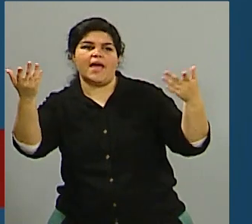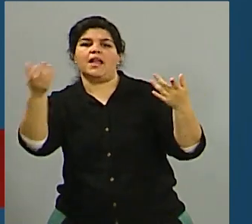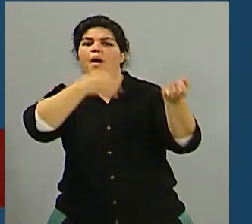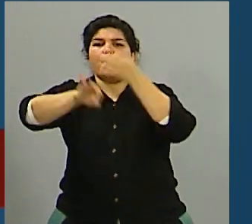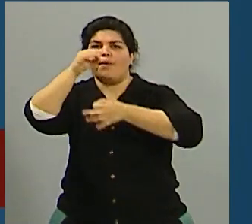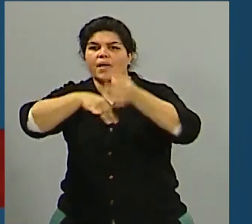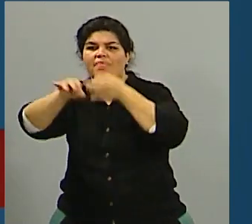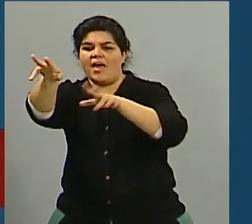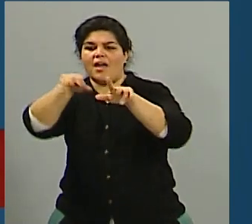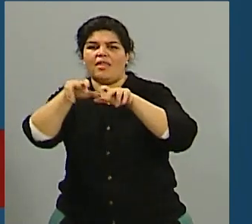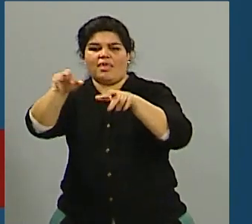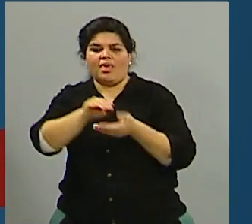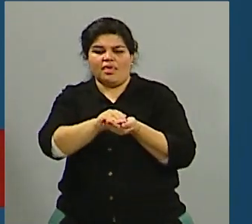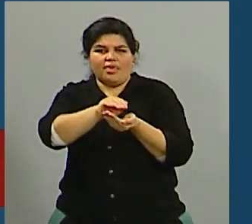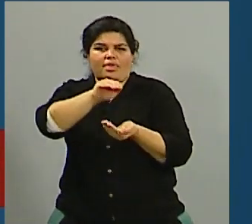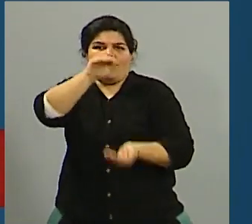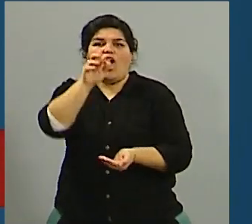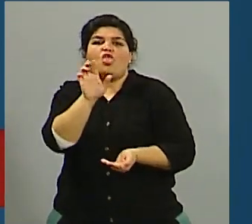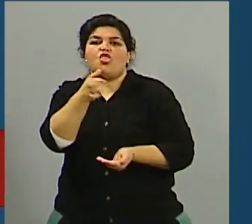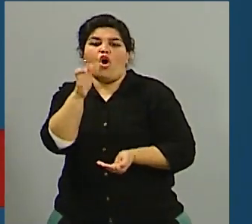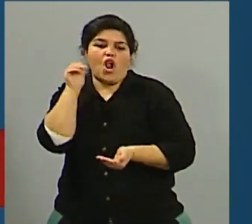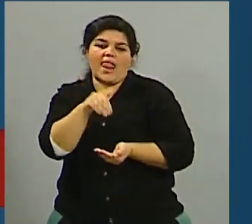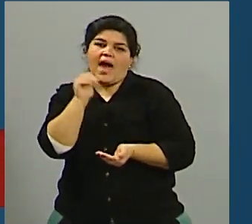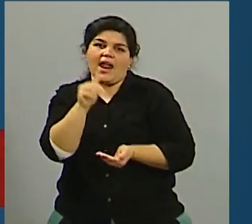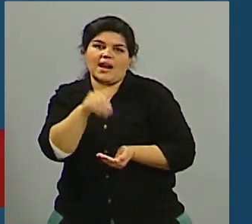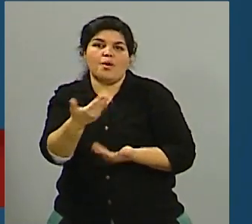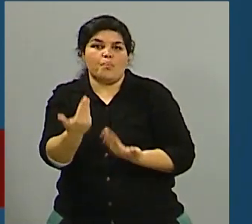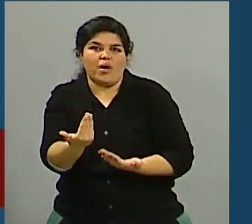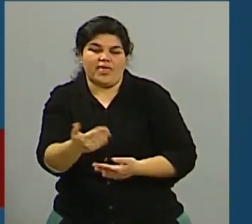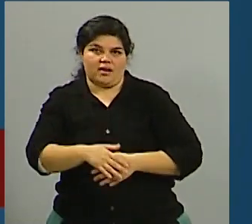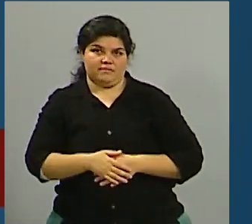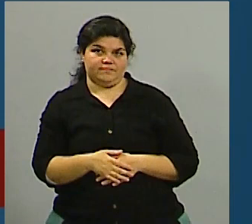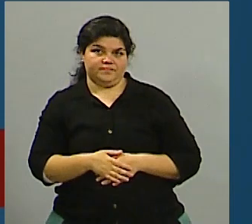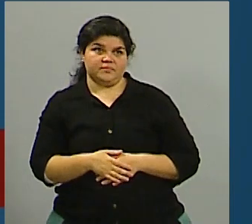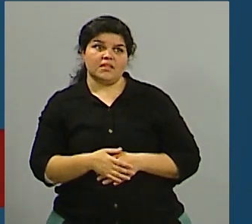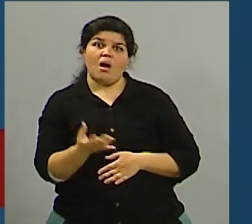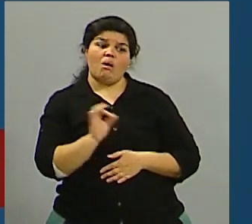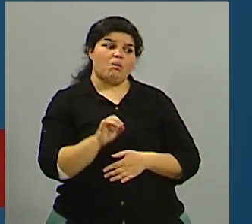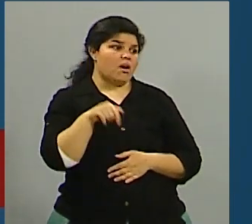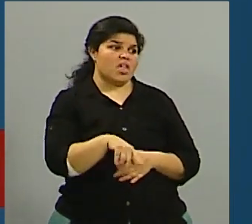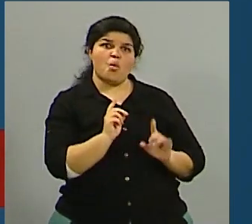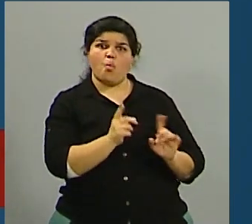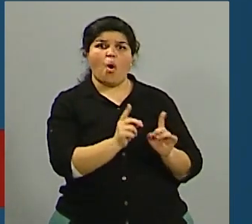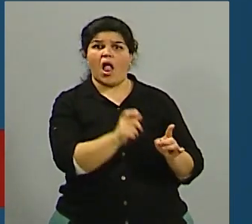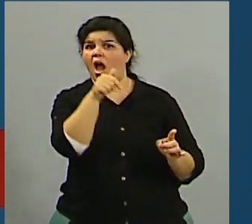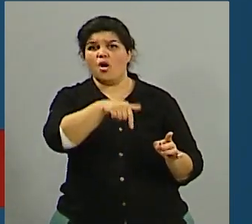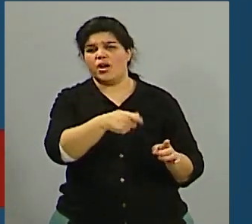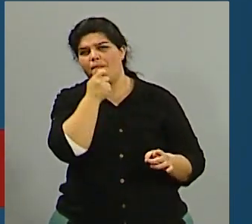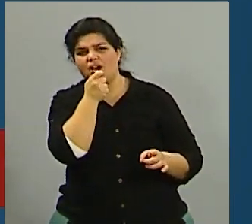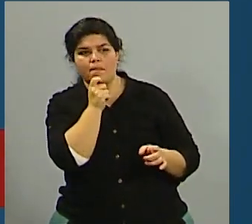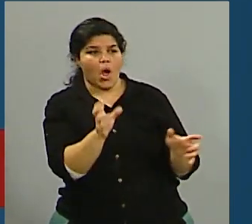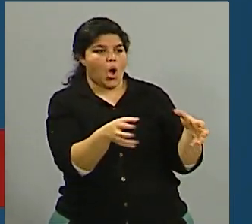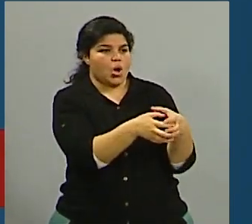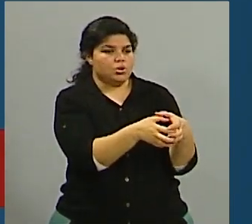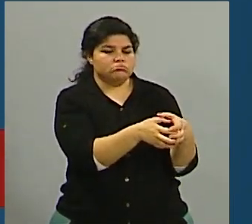productiva, o seguir en este modelo en el que unos pocos son los que tienen acceso a los dólares